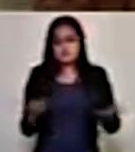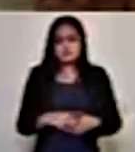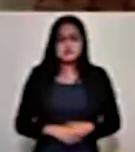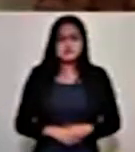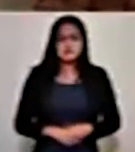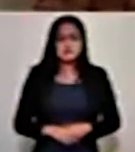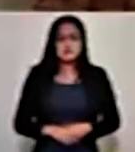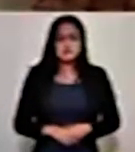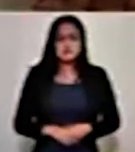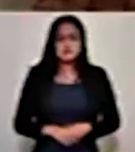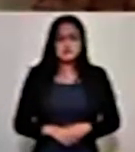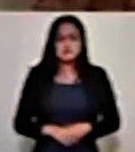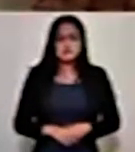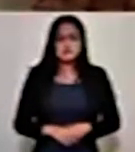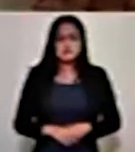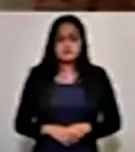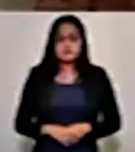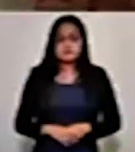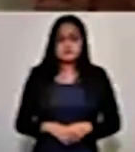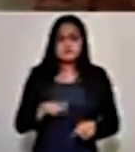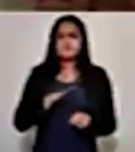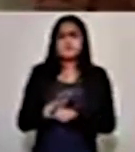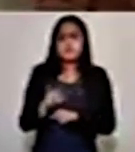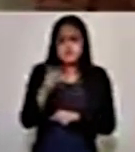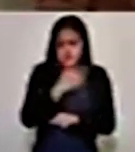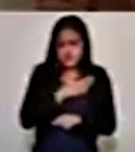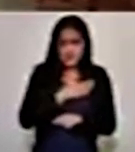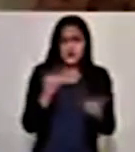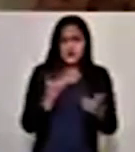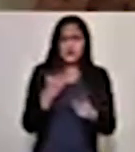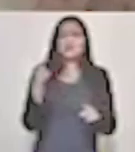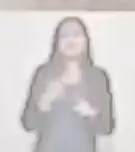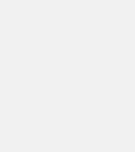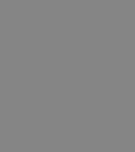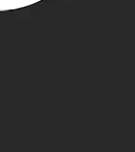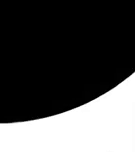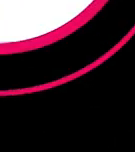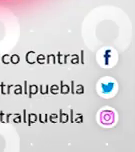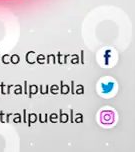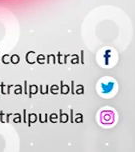¿En qué se basa? ¿Quién tiene la UDLA?